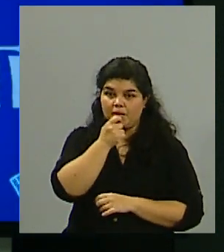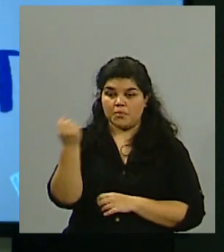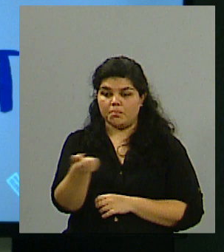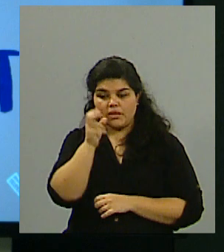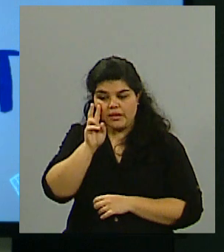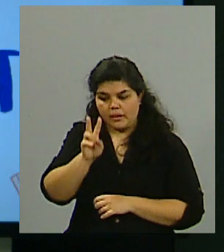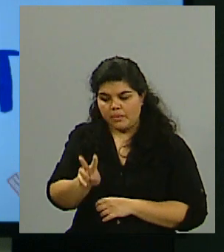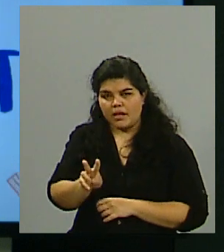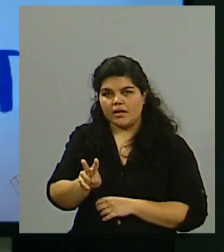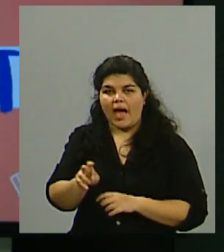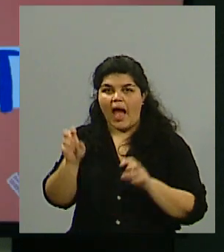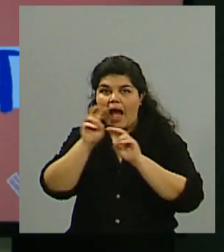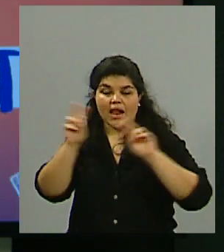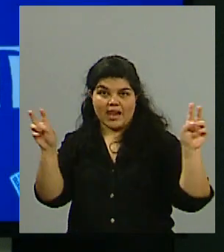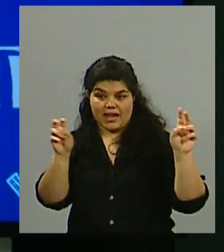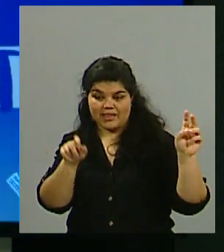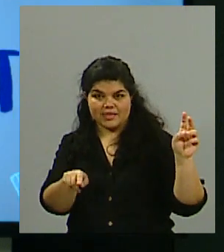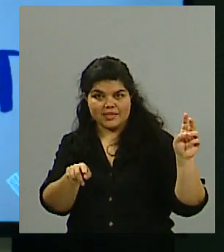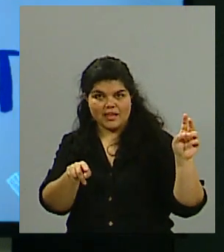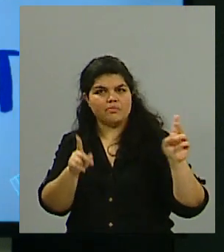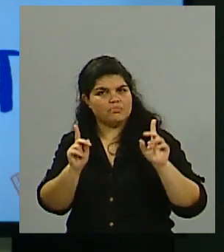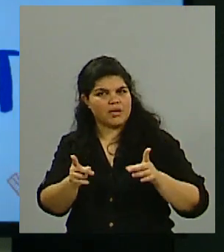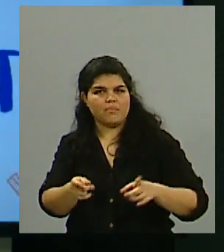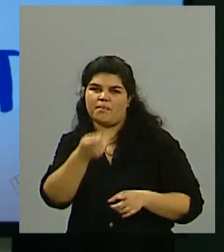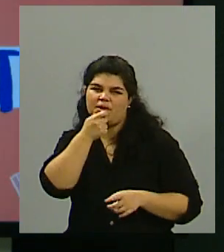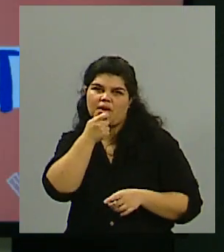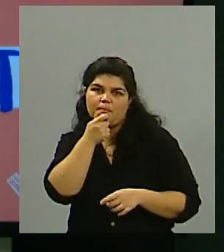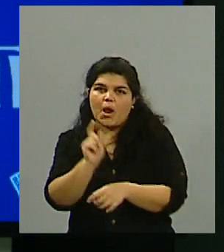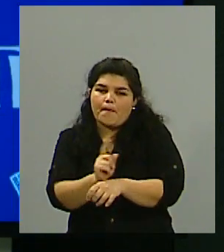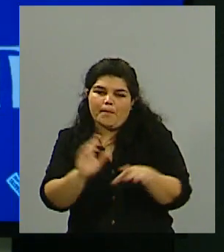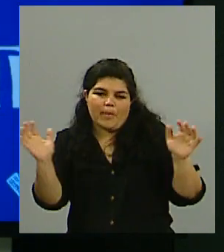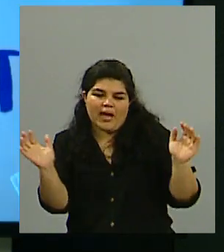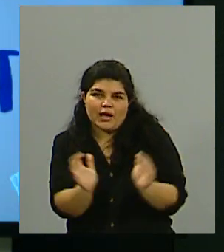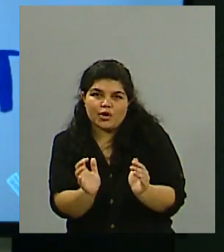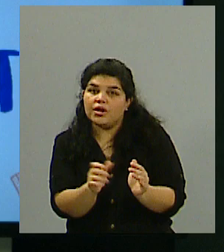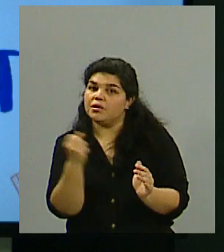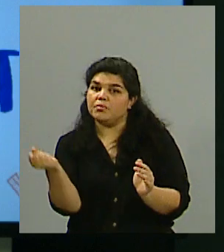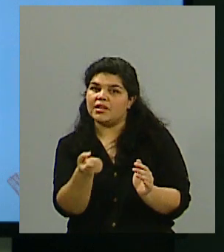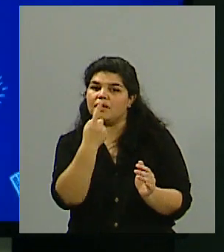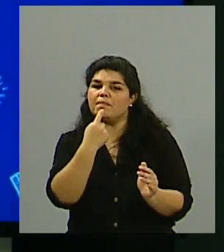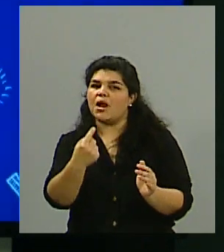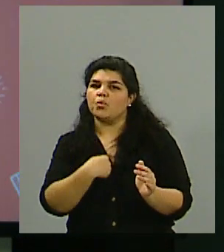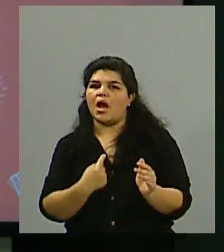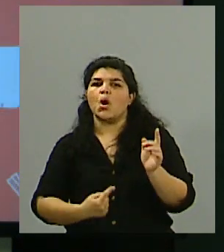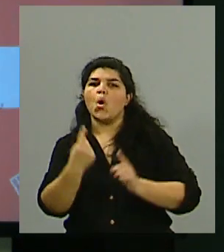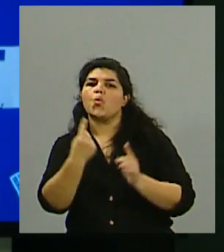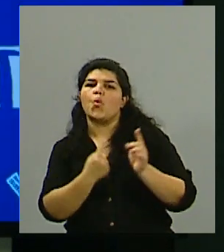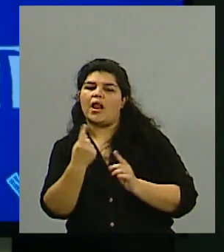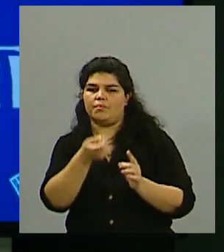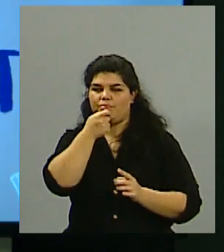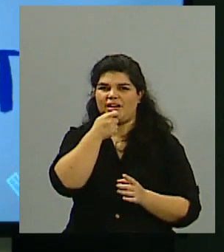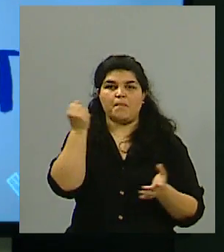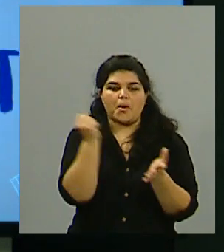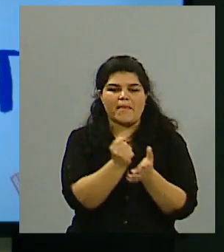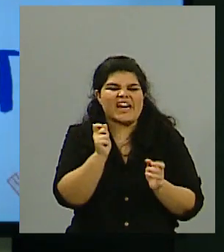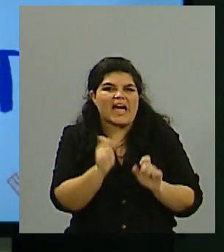animal. Tanto en un cachorro, cuando adoptamos un cachorro, siempre lo ideal es que vayan a una consulta y pregunten, bueno, cuáles son las cosas más típicas, si es de raza en esa